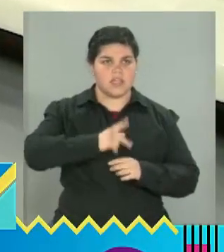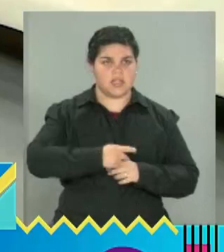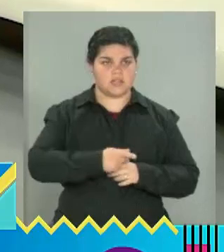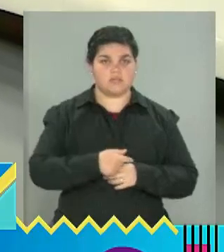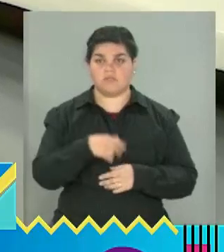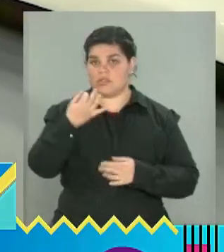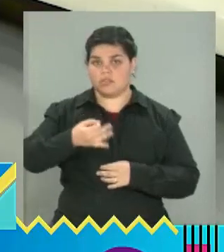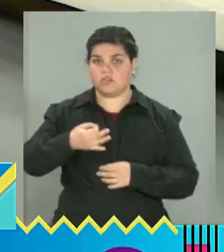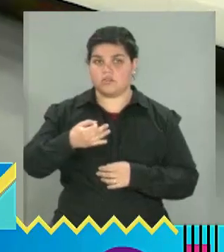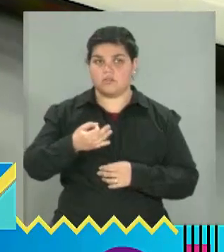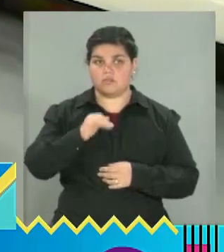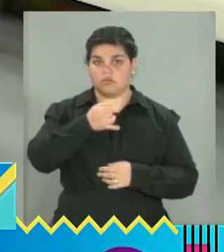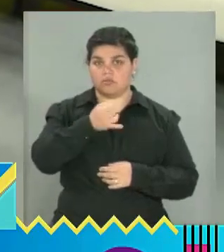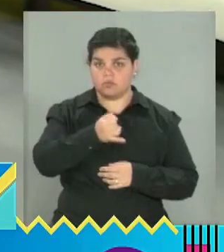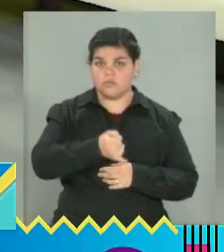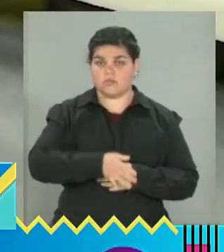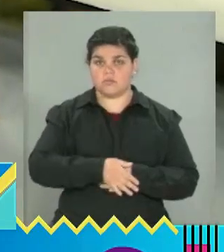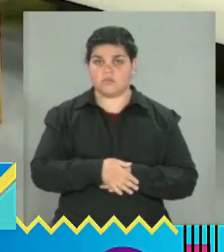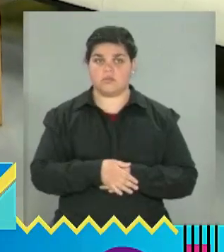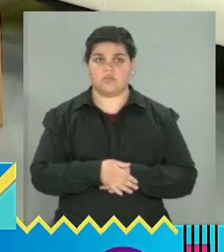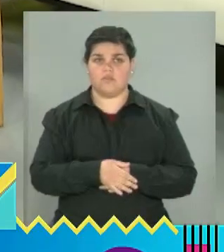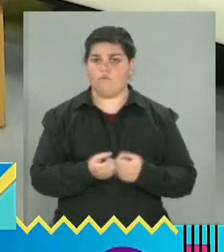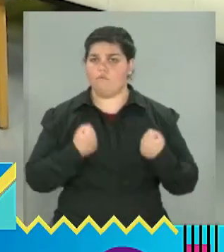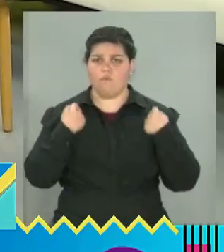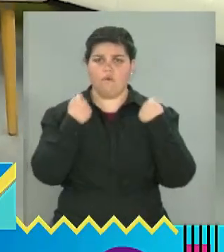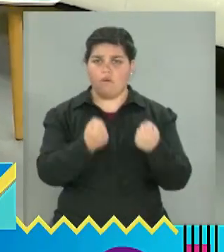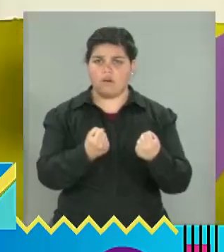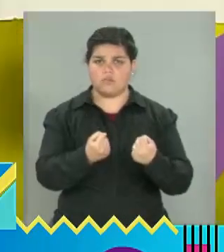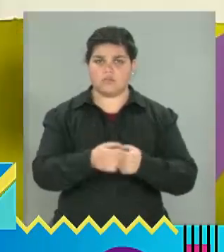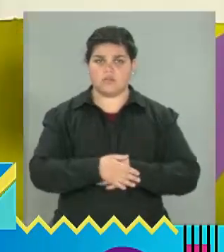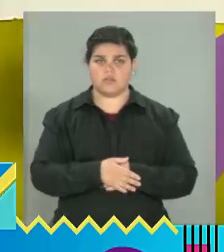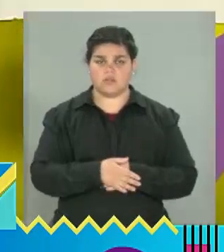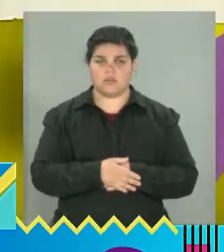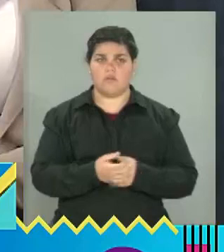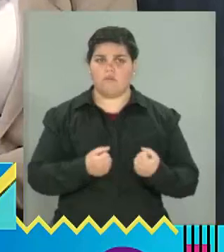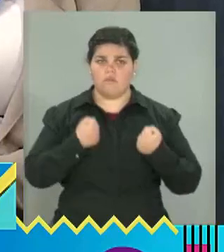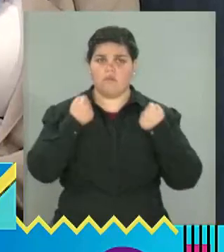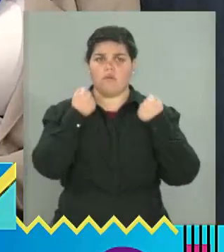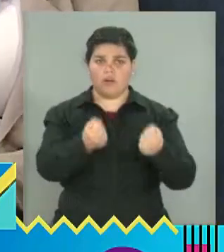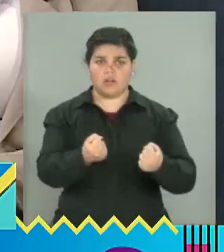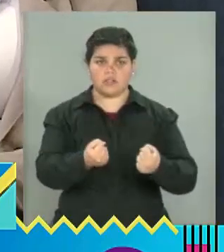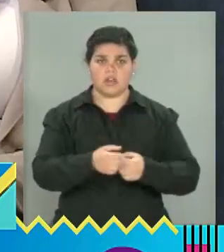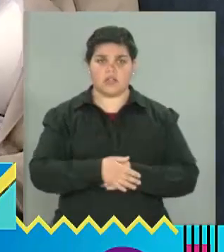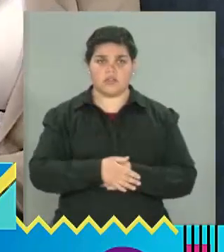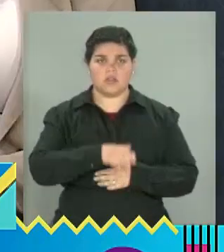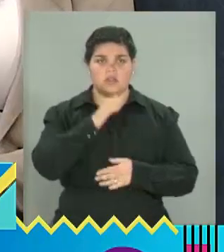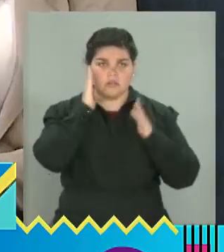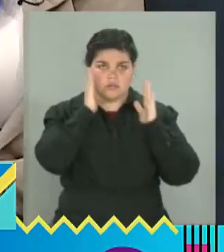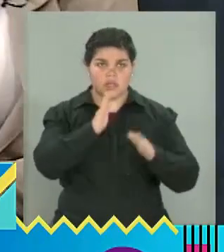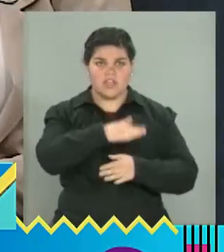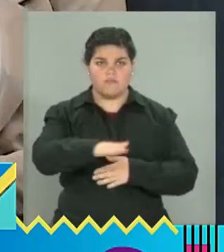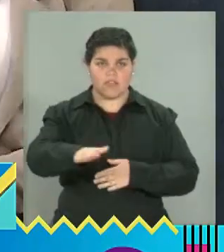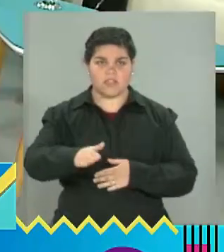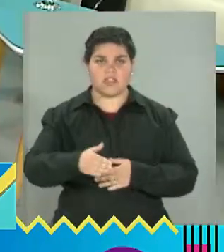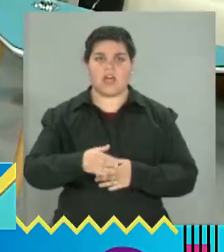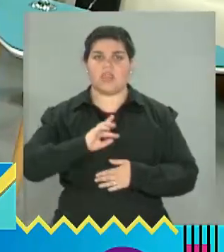a... Pero sí, está fuerte, está bastante fuerte el punto de trabajar con la infancia trans. Se ha